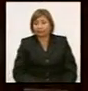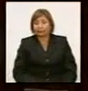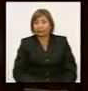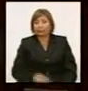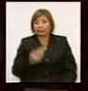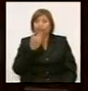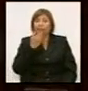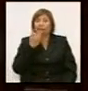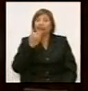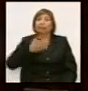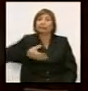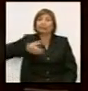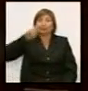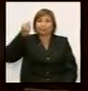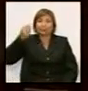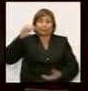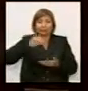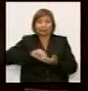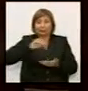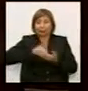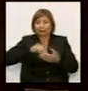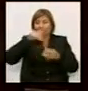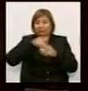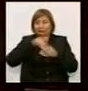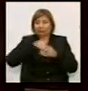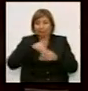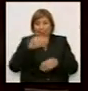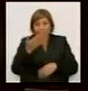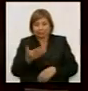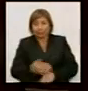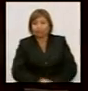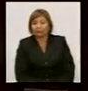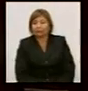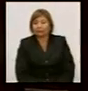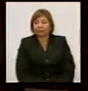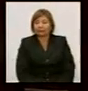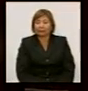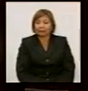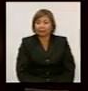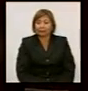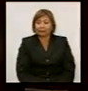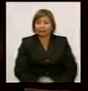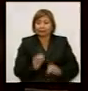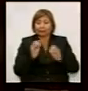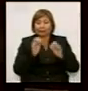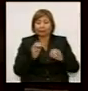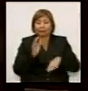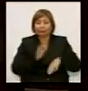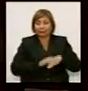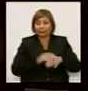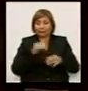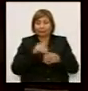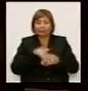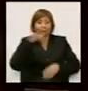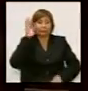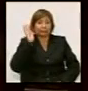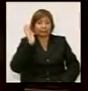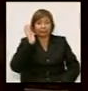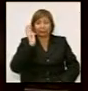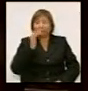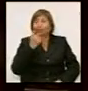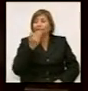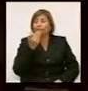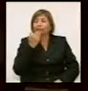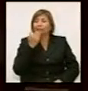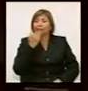hubiera obtenido la más alta votación, y correspondía tomar el juramento a